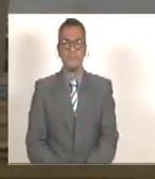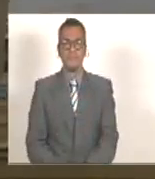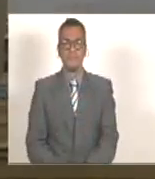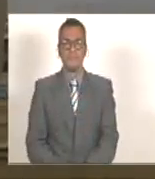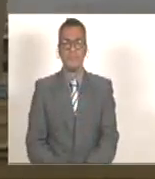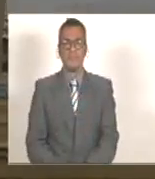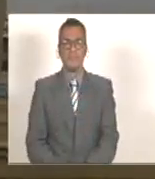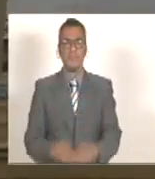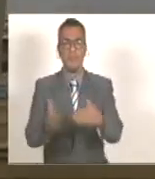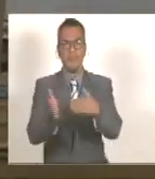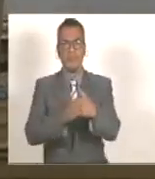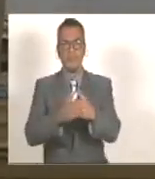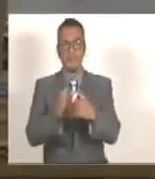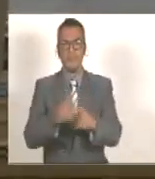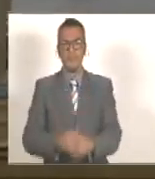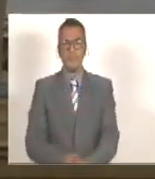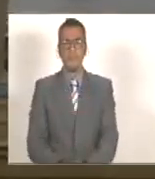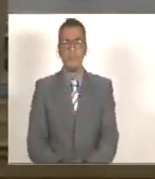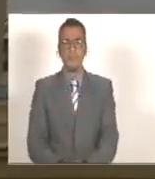Se cierra.